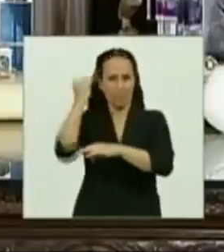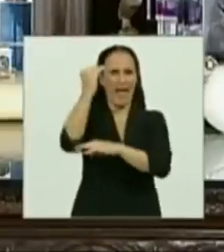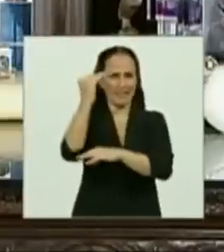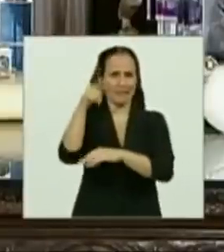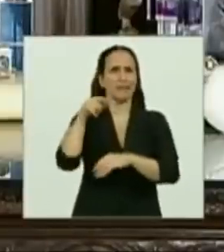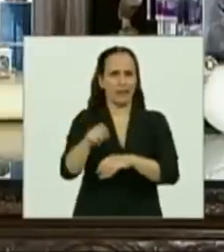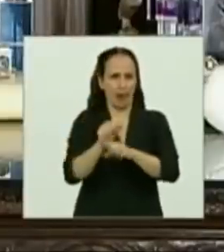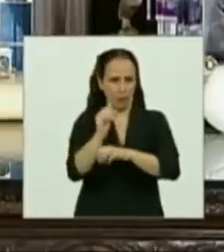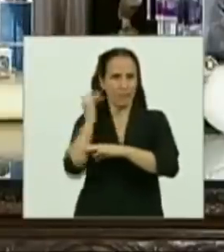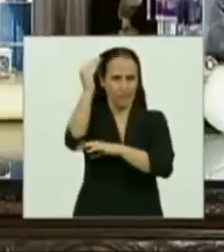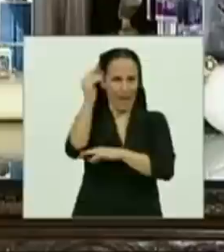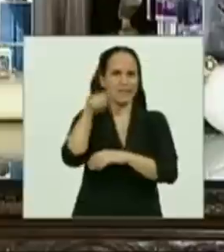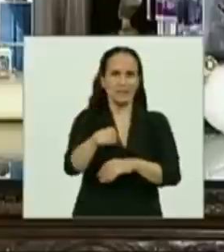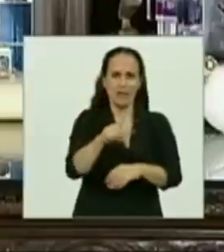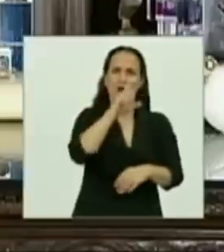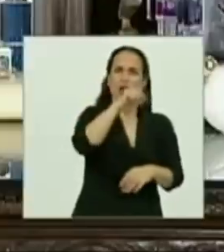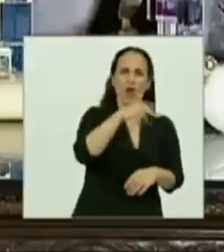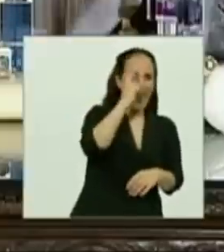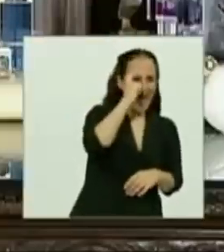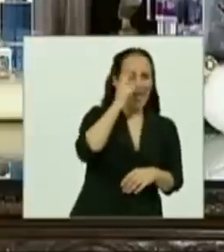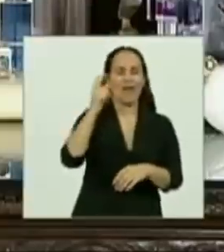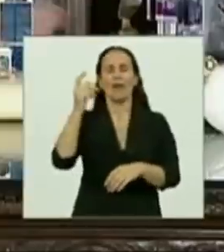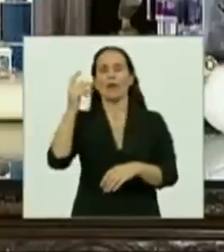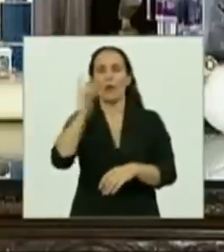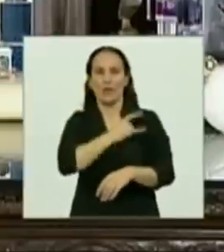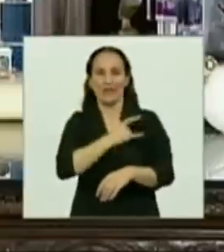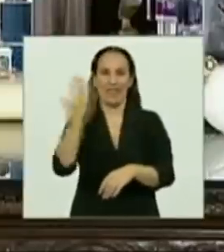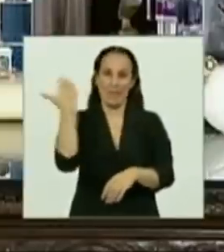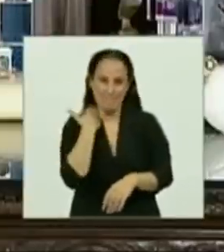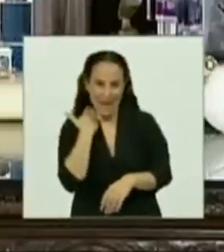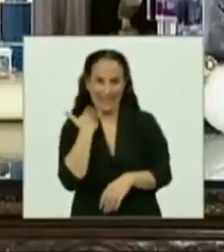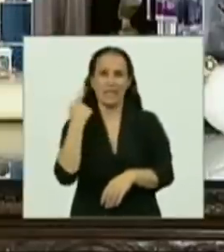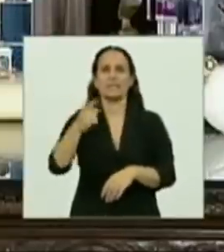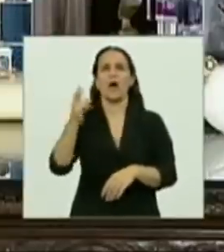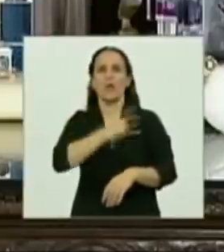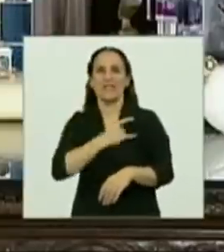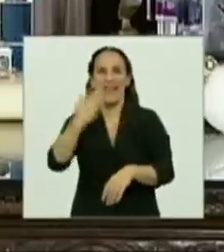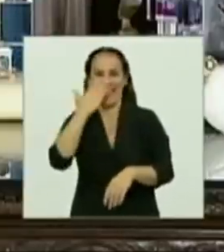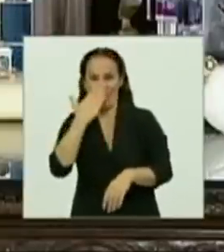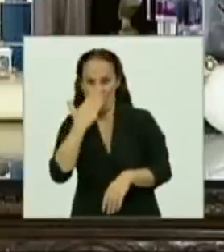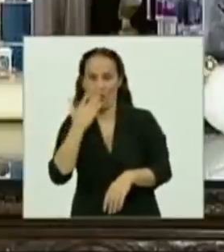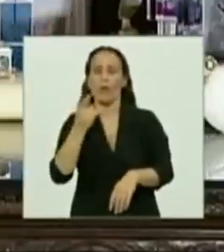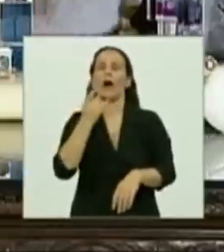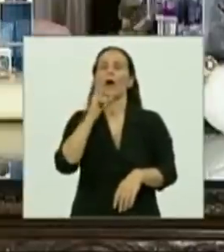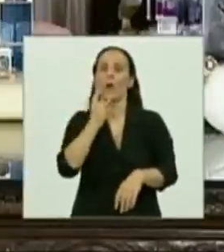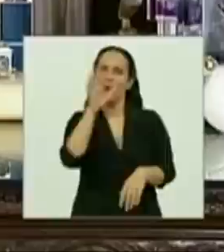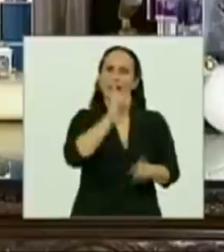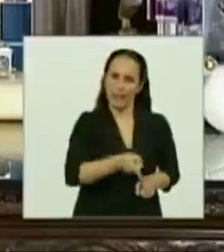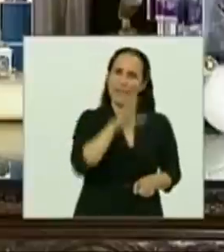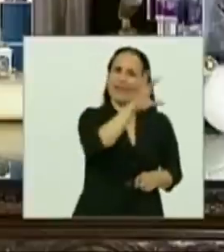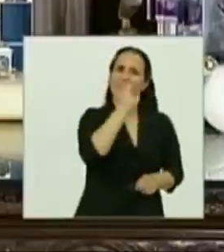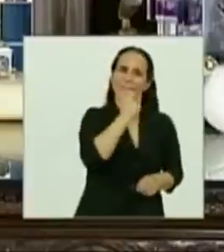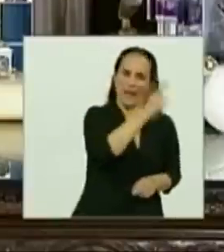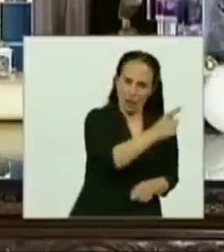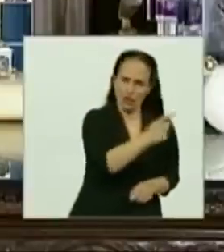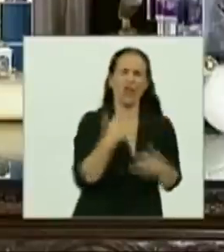área espacial entre la CONAE con la Universidad de La Matanza, la Universidad Nacional de Córdoba y la UTN de Córdoba y Mendoza.